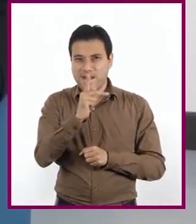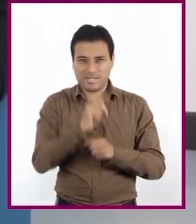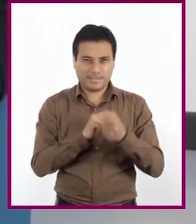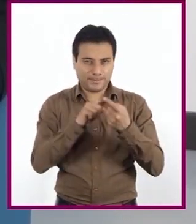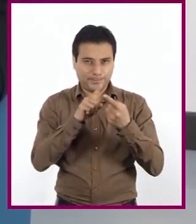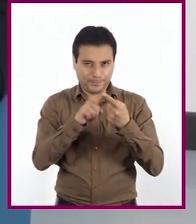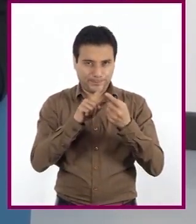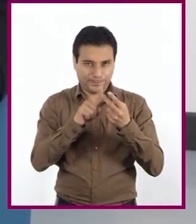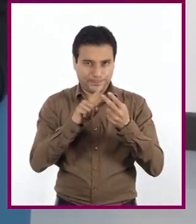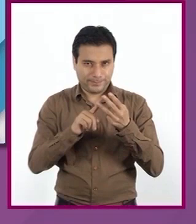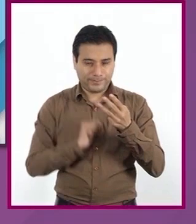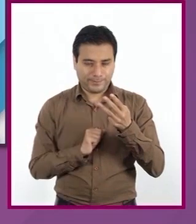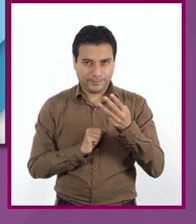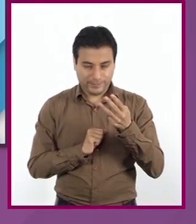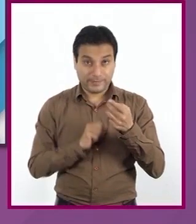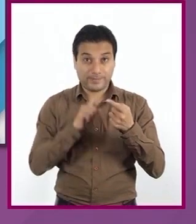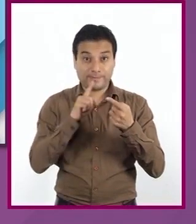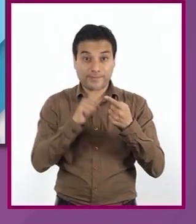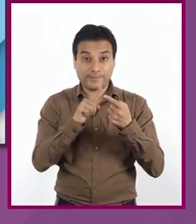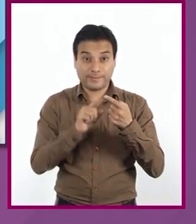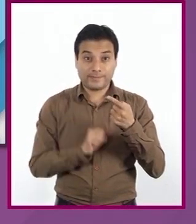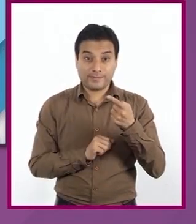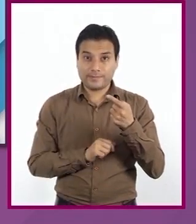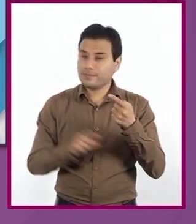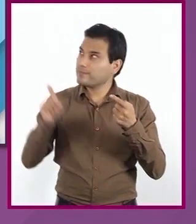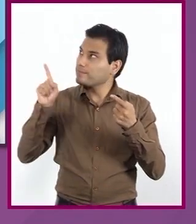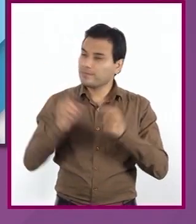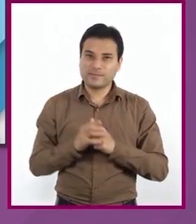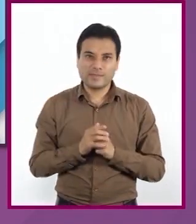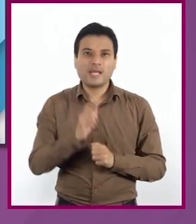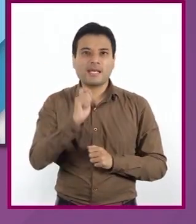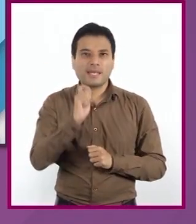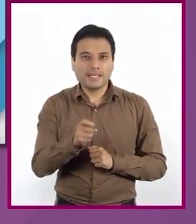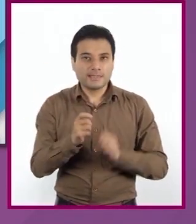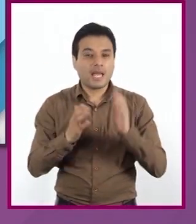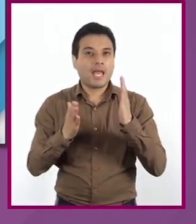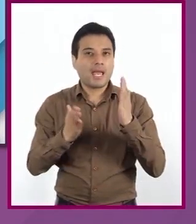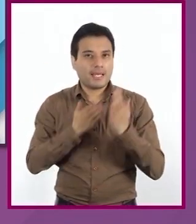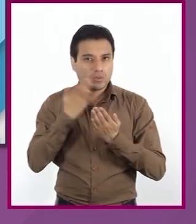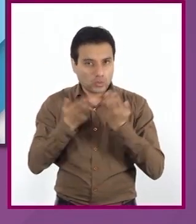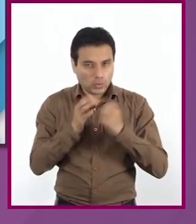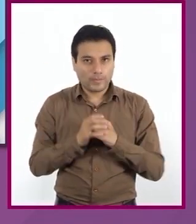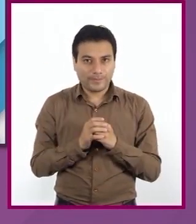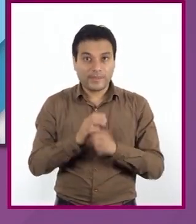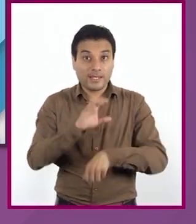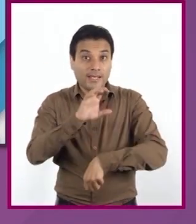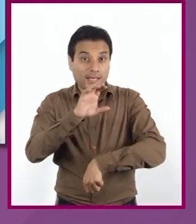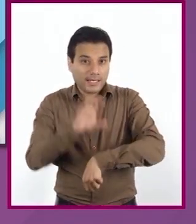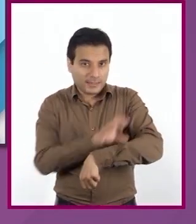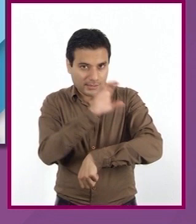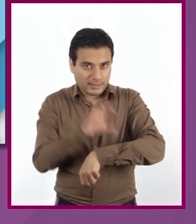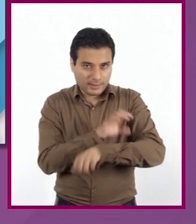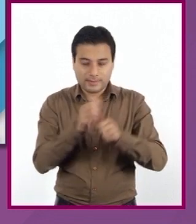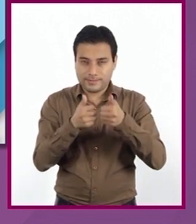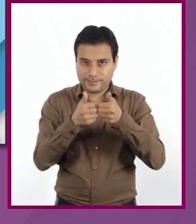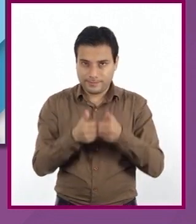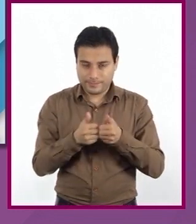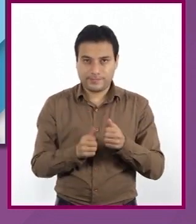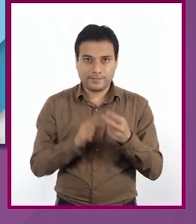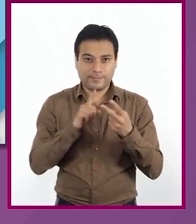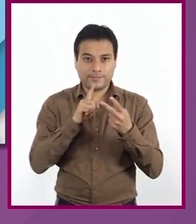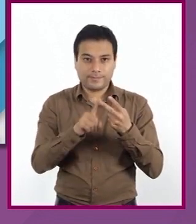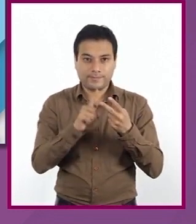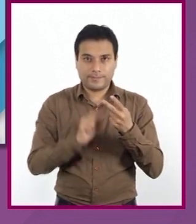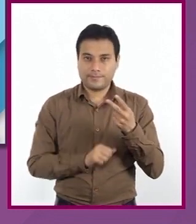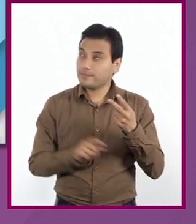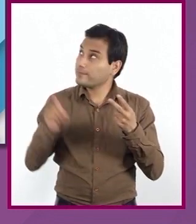cargas eléctricas. La electrostática es el estudio de las cargas eléctricas en reposo. La electricidad, cuyo